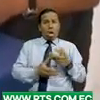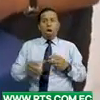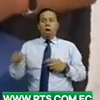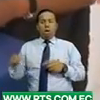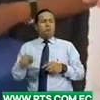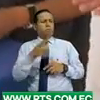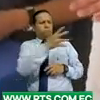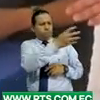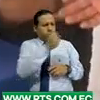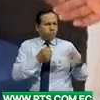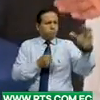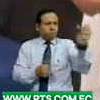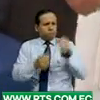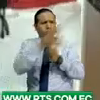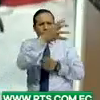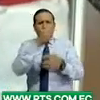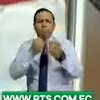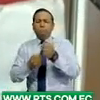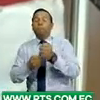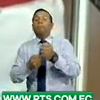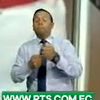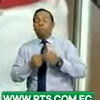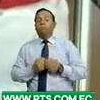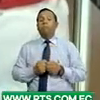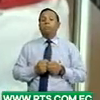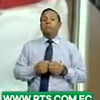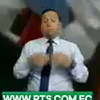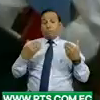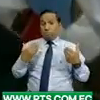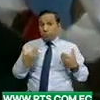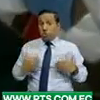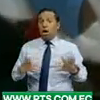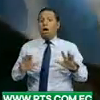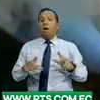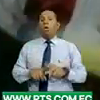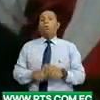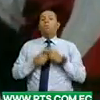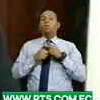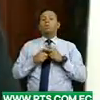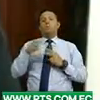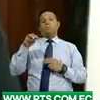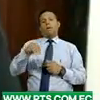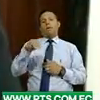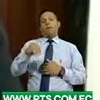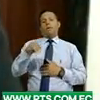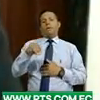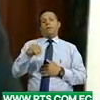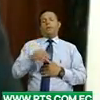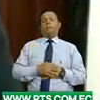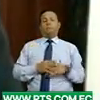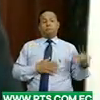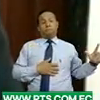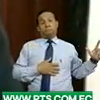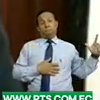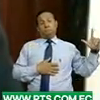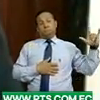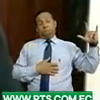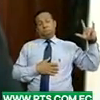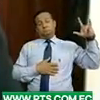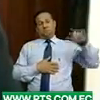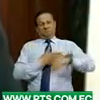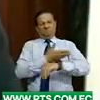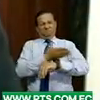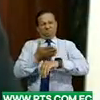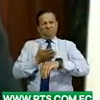será entregado a las aerolíneas y estará disponible a partir del martes. Después de un vuelo largo que vienen,